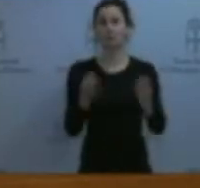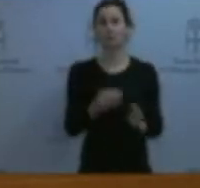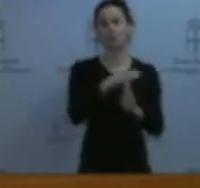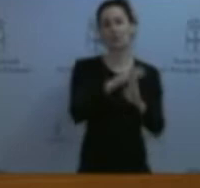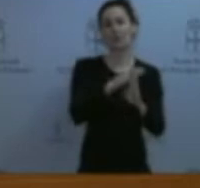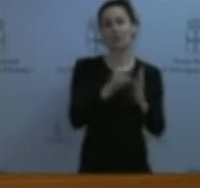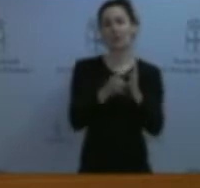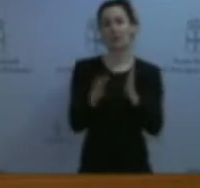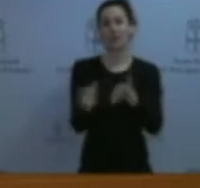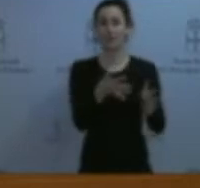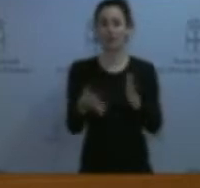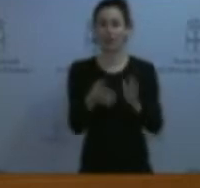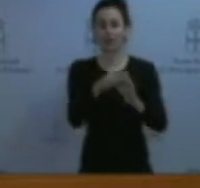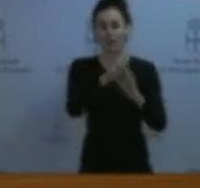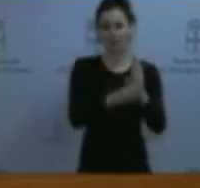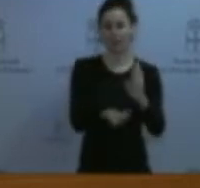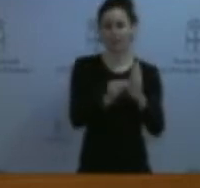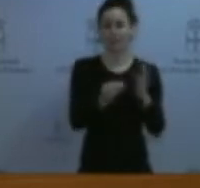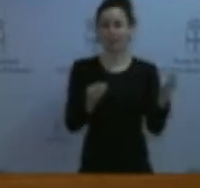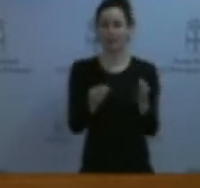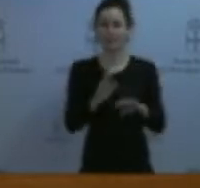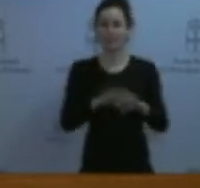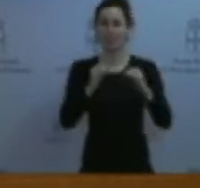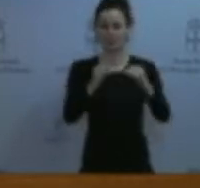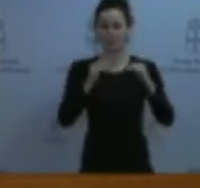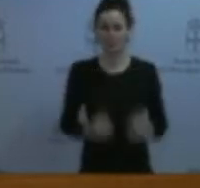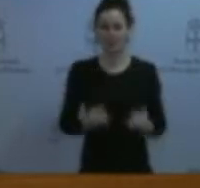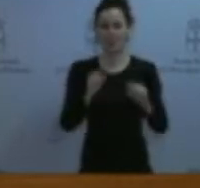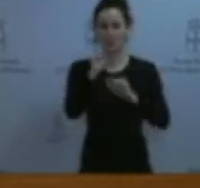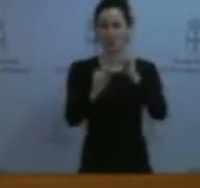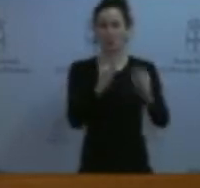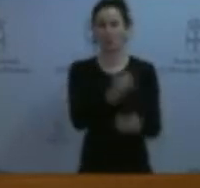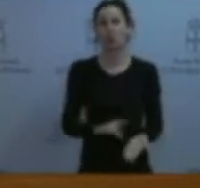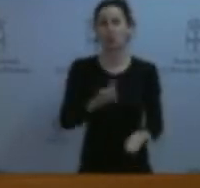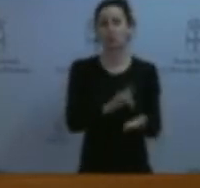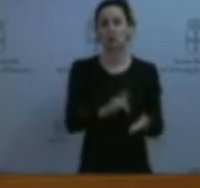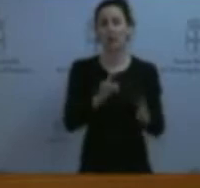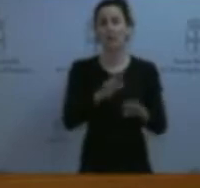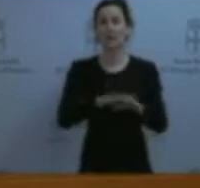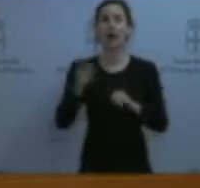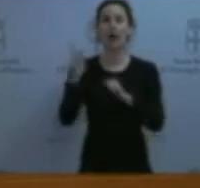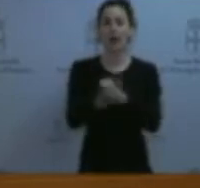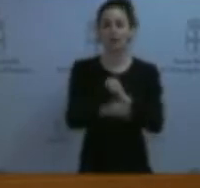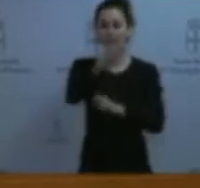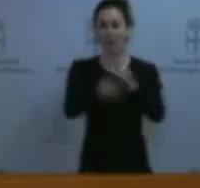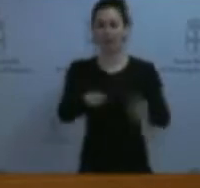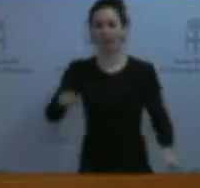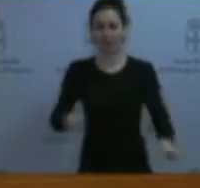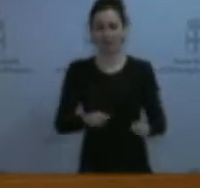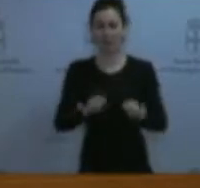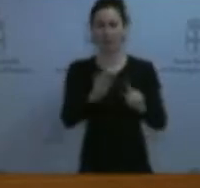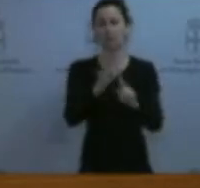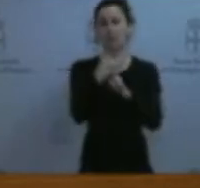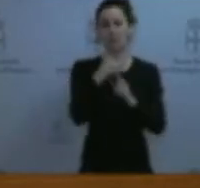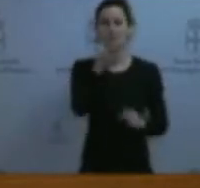del aire para reducir la actividad contaminante cuando se vayan a dar y no exponer a la ciudadanía a situaciones